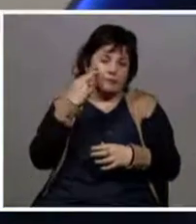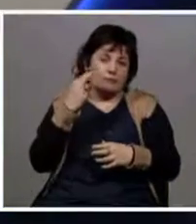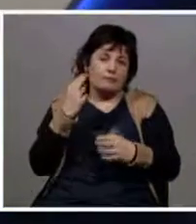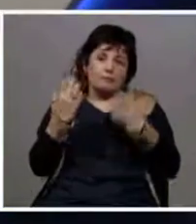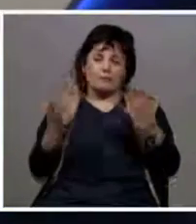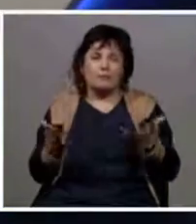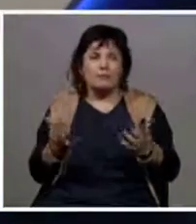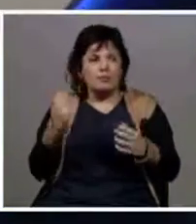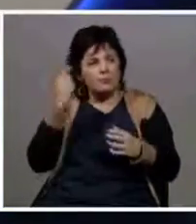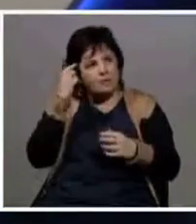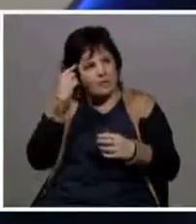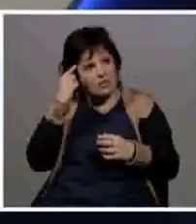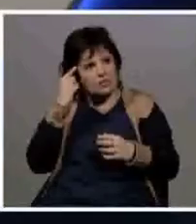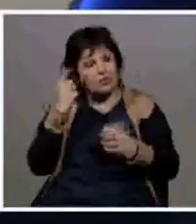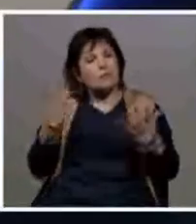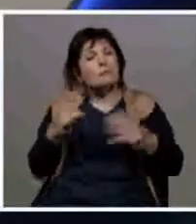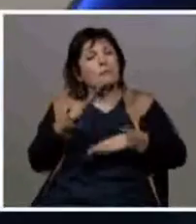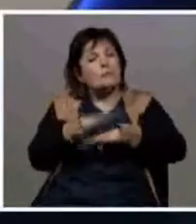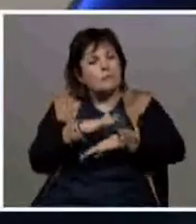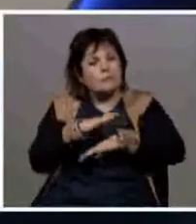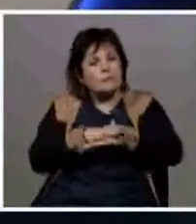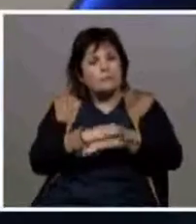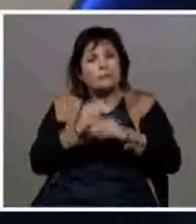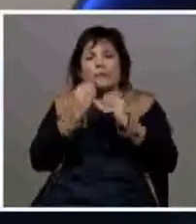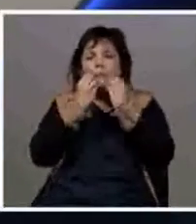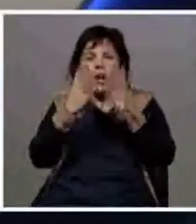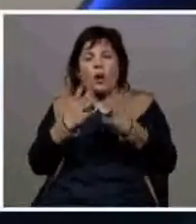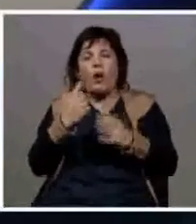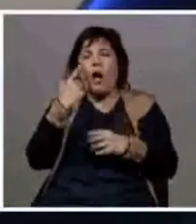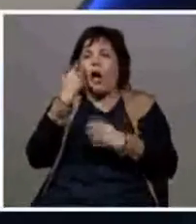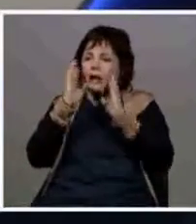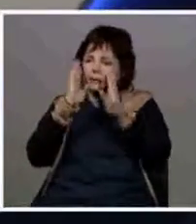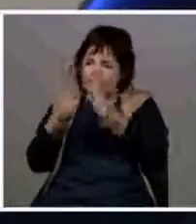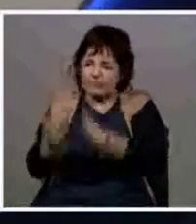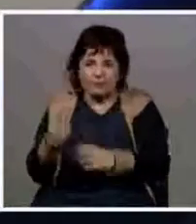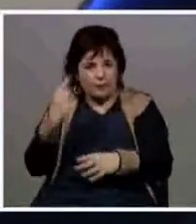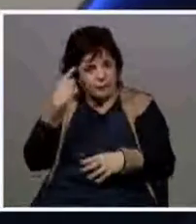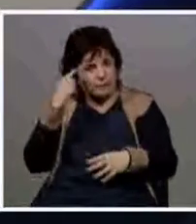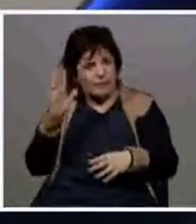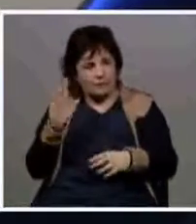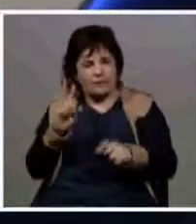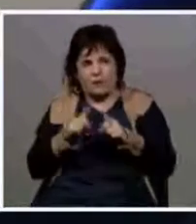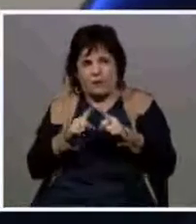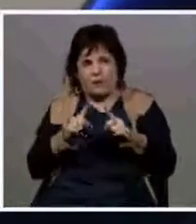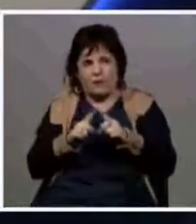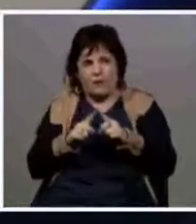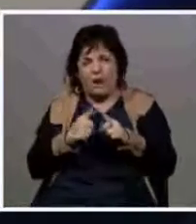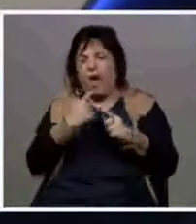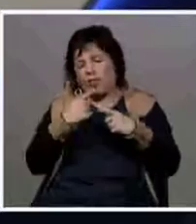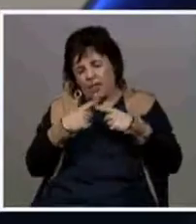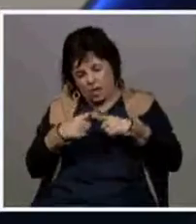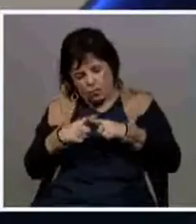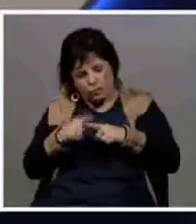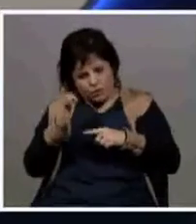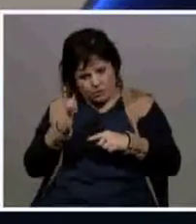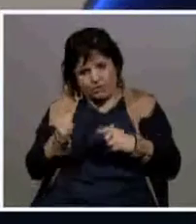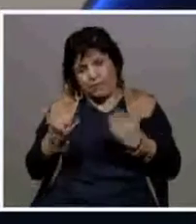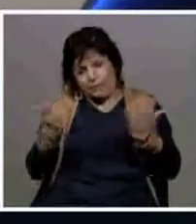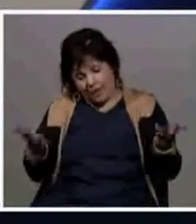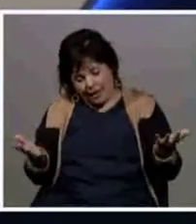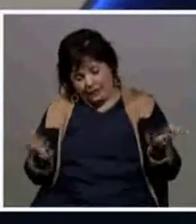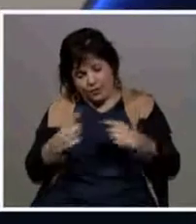yo empiezo qué bueno que estamos como en un momento donde hay como una mejor escucha pienso igual lo que sí que no haya discusión y me parece bien para eso